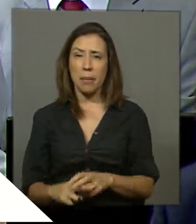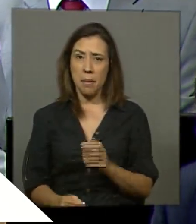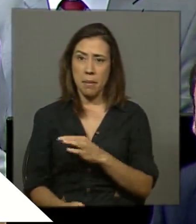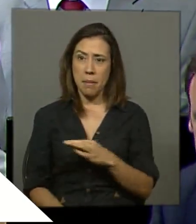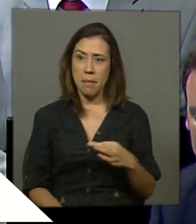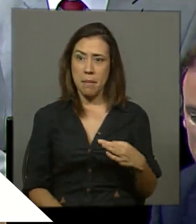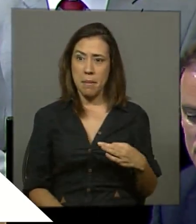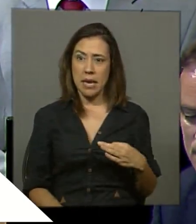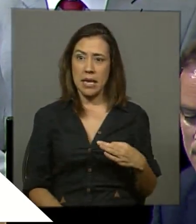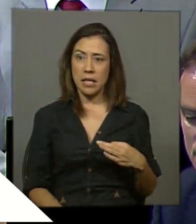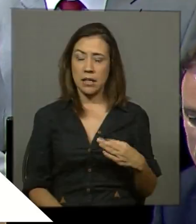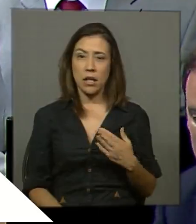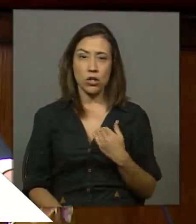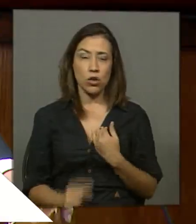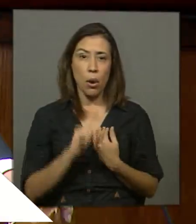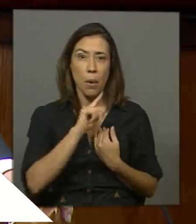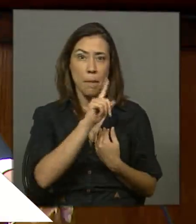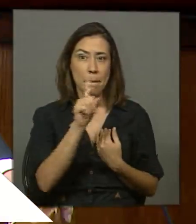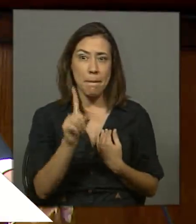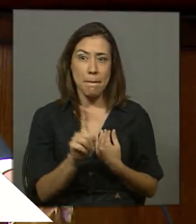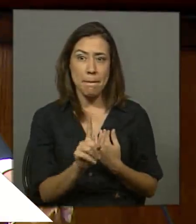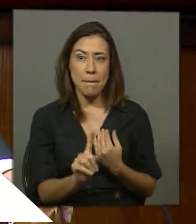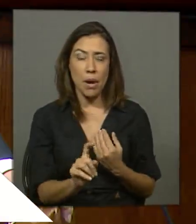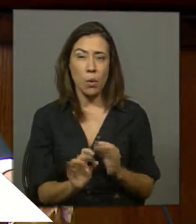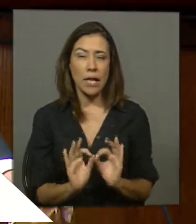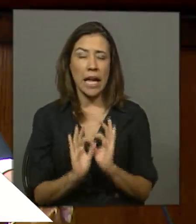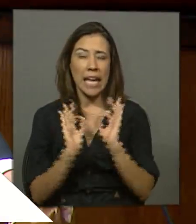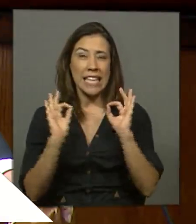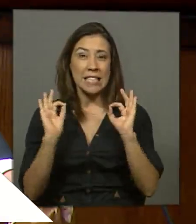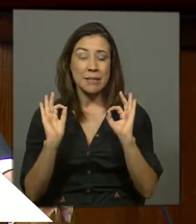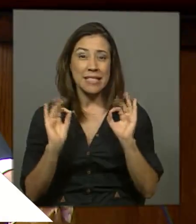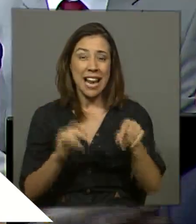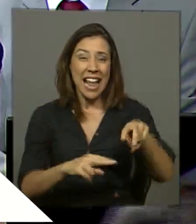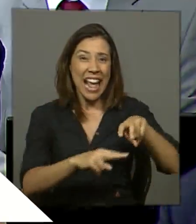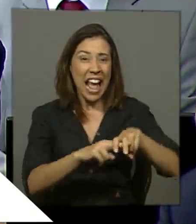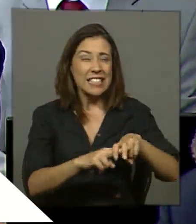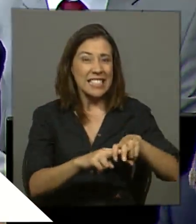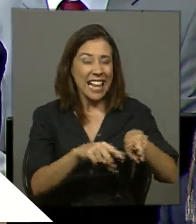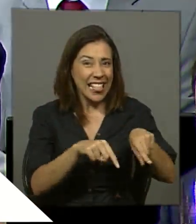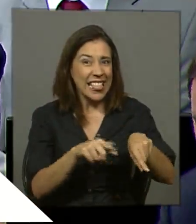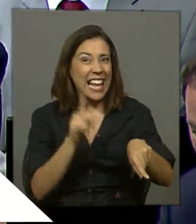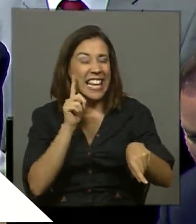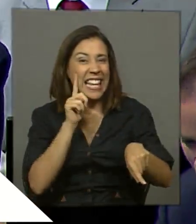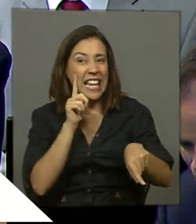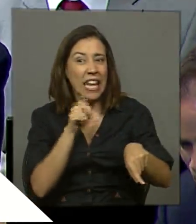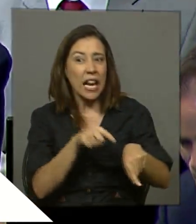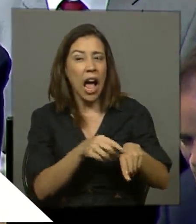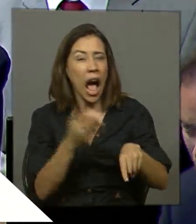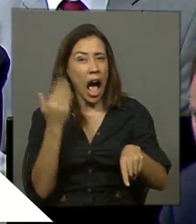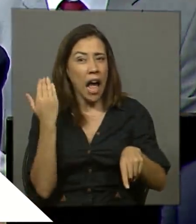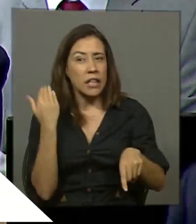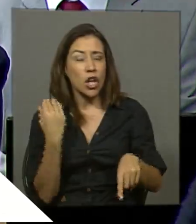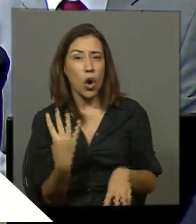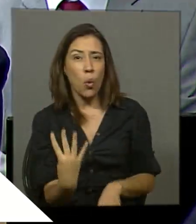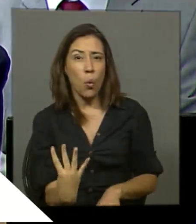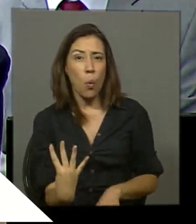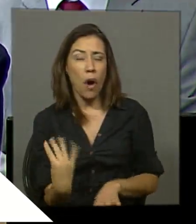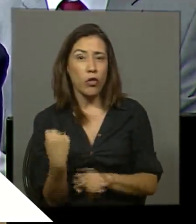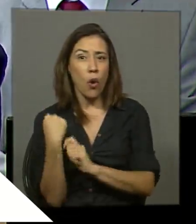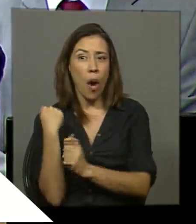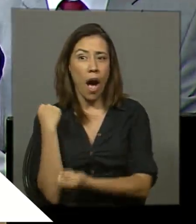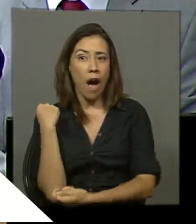ministro pregunté especialmente en ese banco se sientan en otras ocasiones cuatro